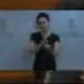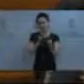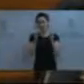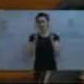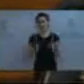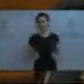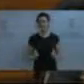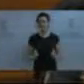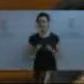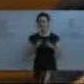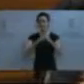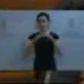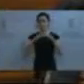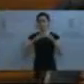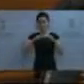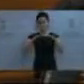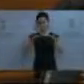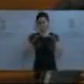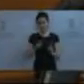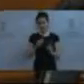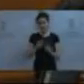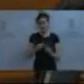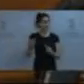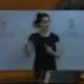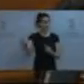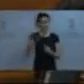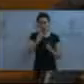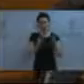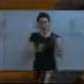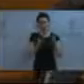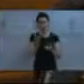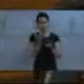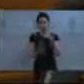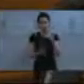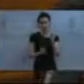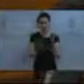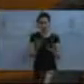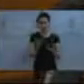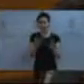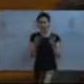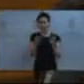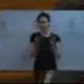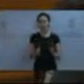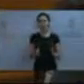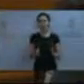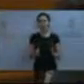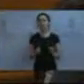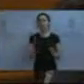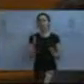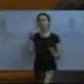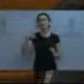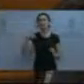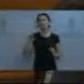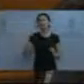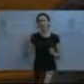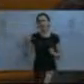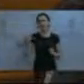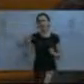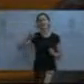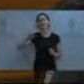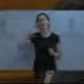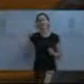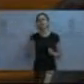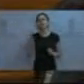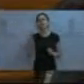Cangas d'Onís. Bueno, de Cangas d'Onís no, de Cangas d'Onís que asiste a Ponga, a Mieva, a